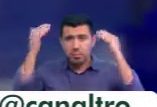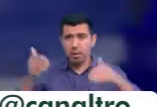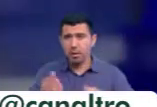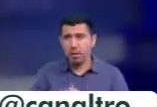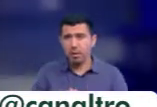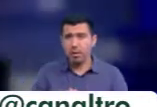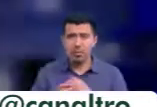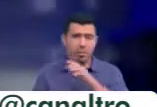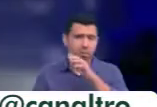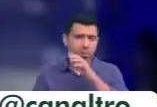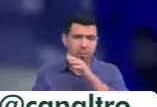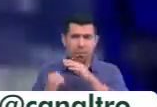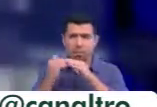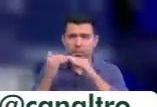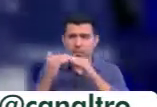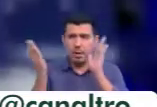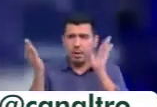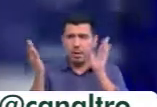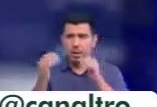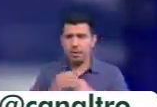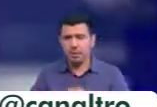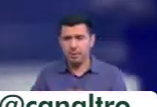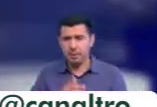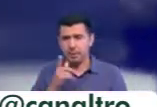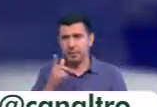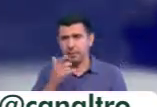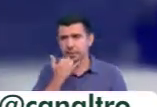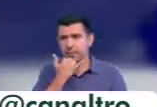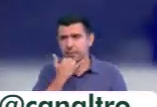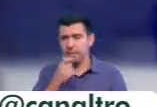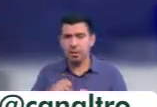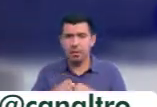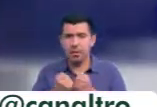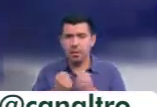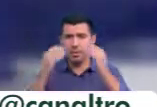tal fuerza que afectó los cielos rasos de las edificaciones